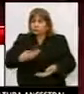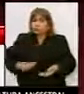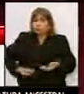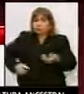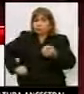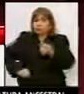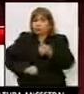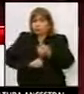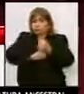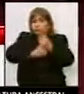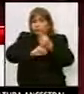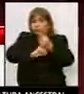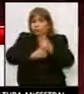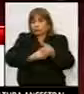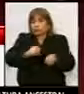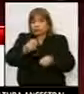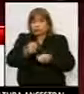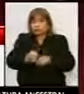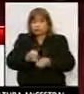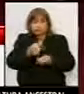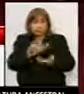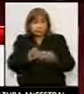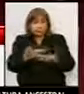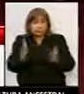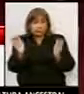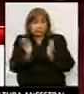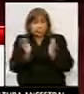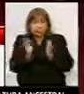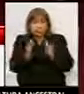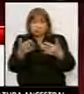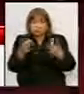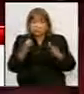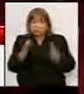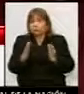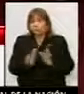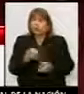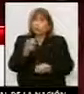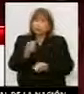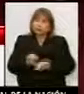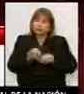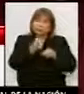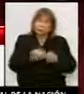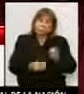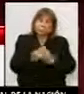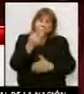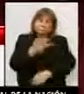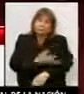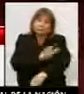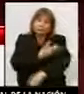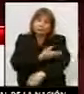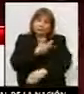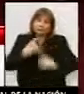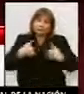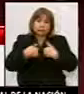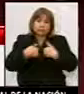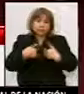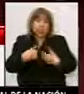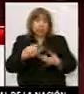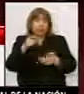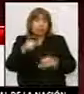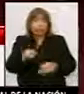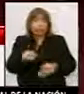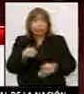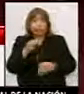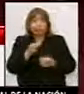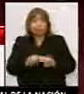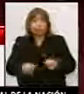fortalecer a la propiedad comunal, al pequeño y mediano propietario agrícola y ganadero del Perú, que es una de las fuentes